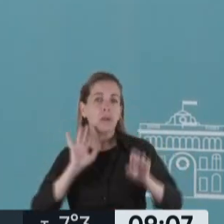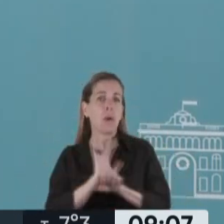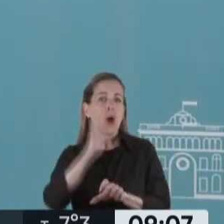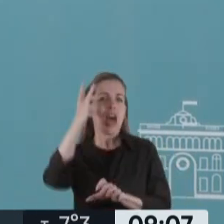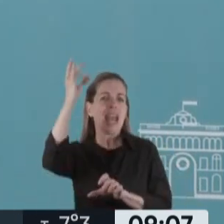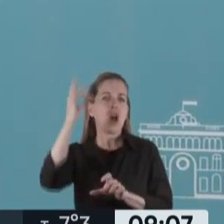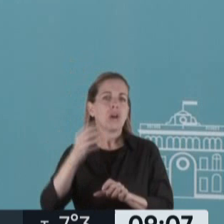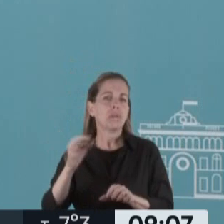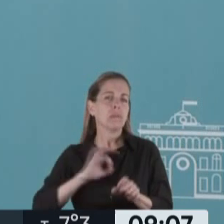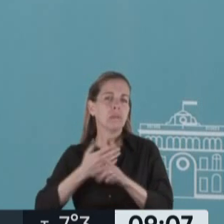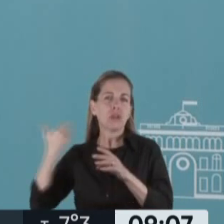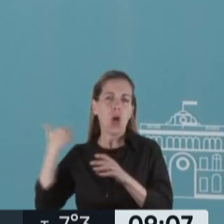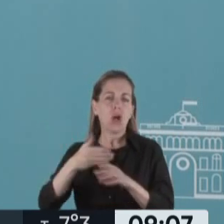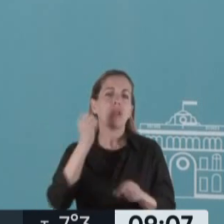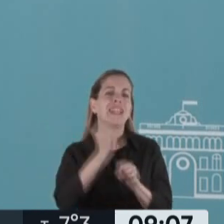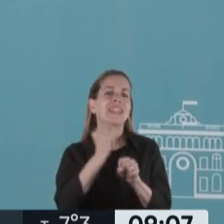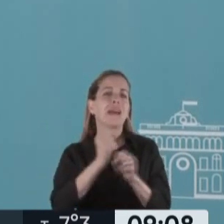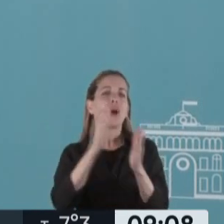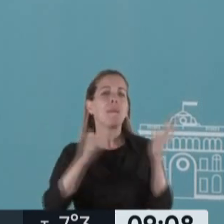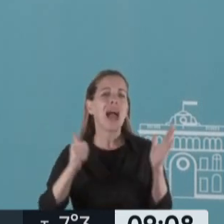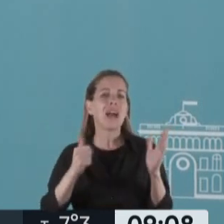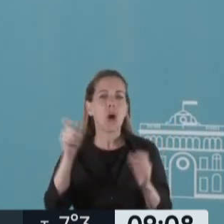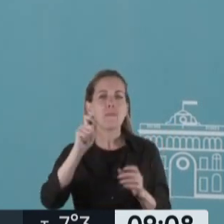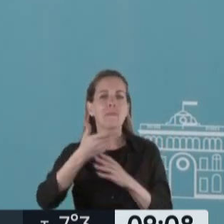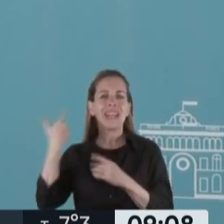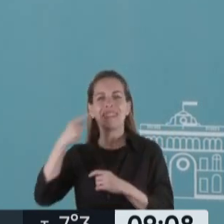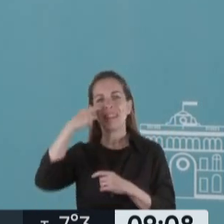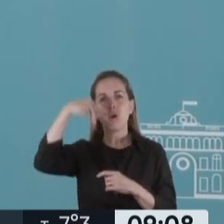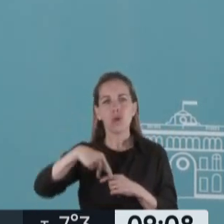histórico del trabajo registrado. En junio fueron